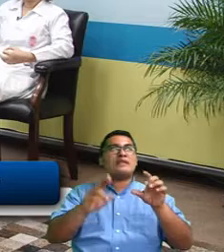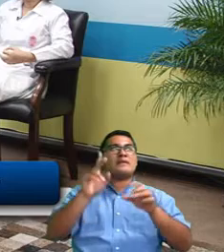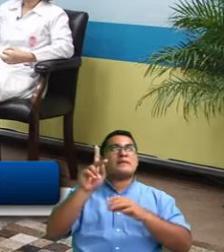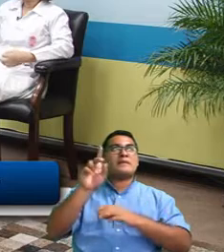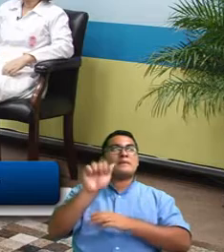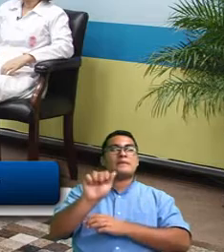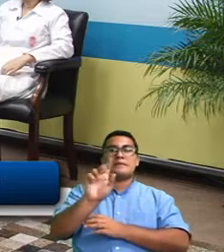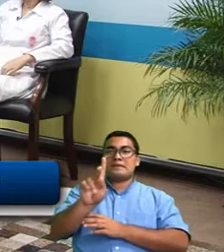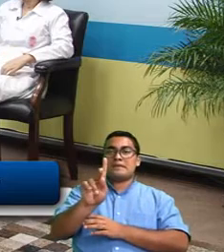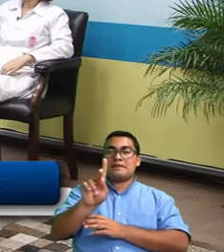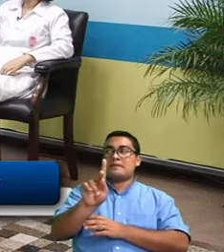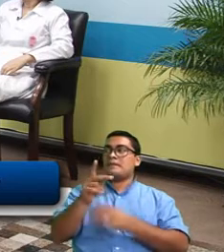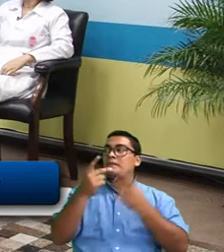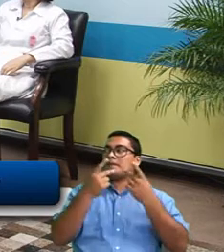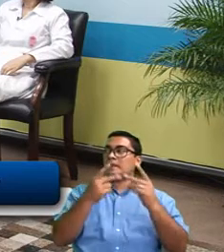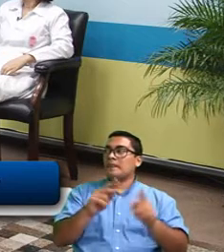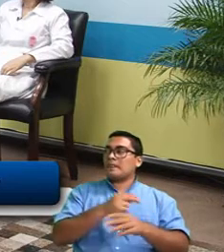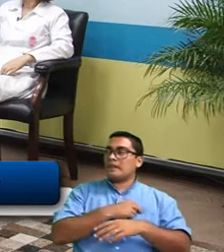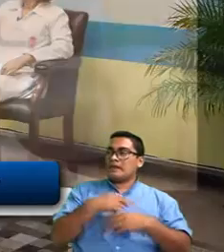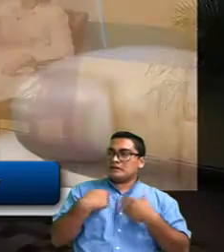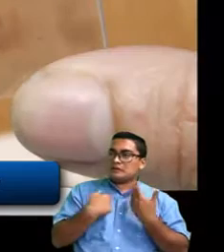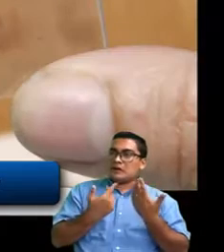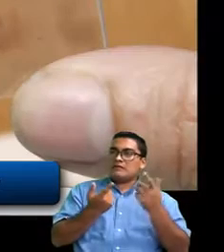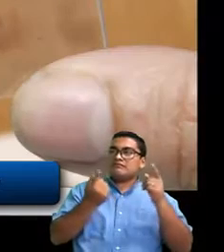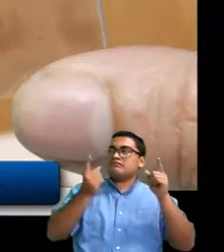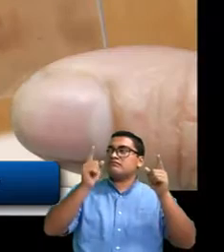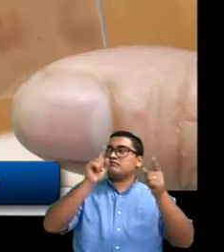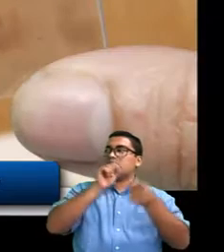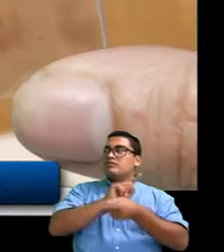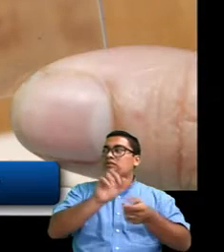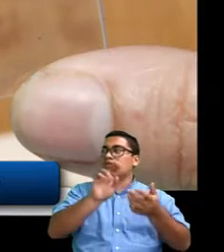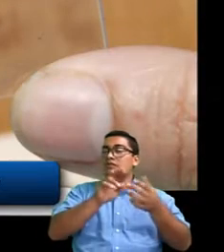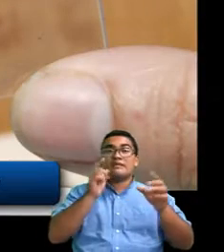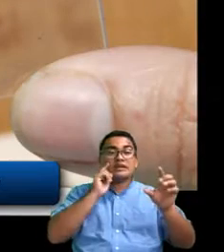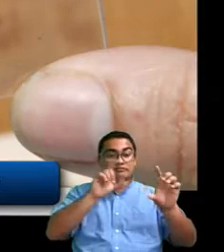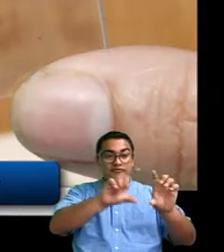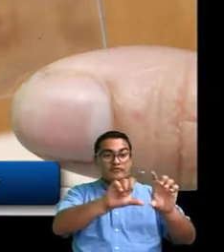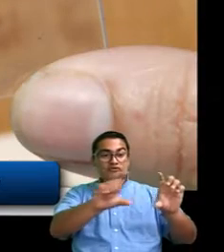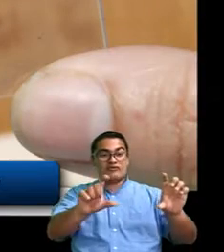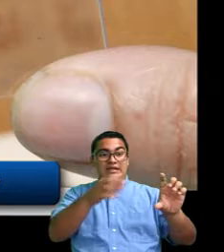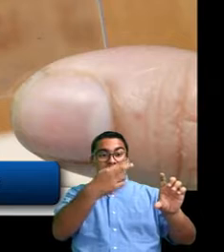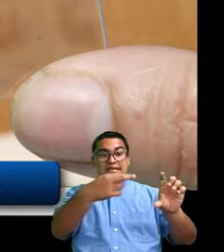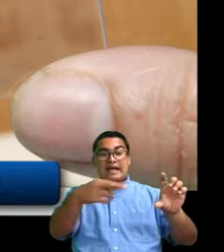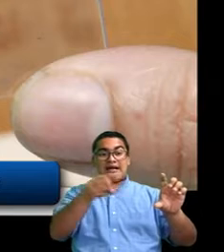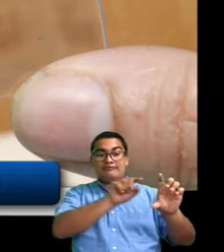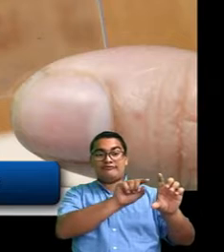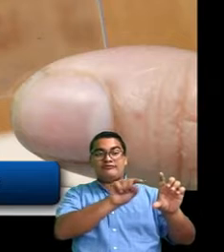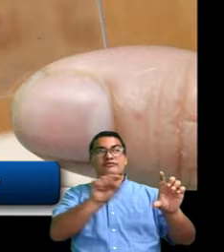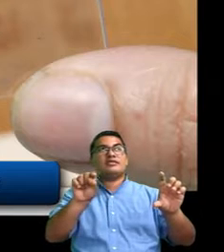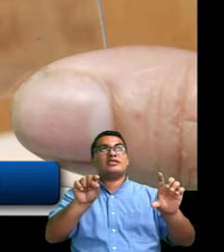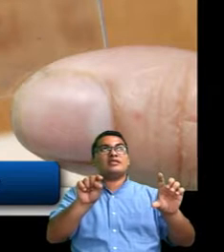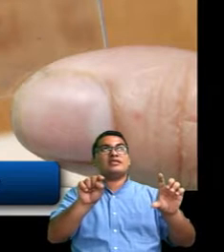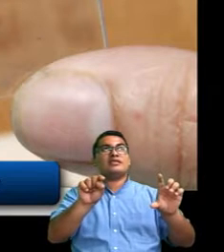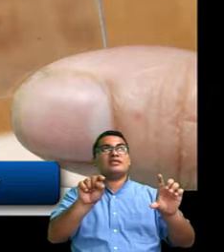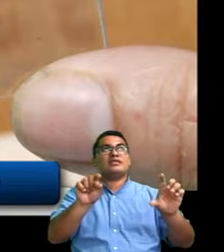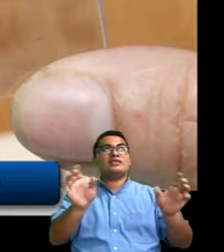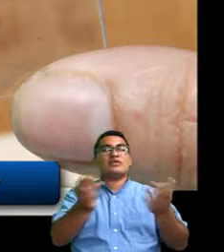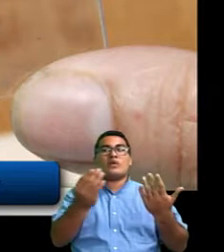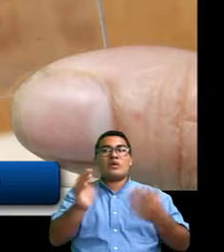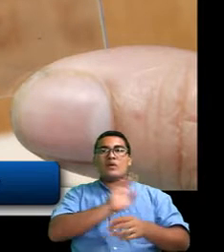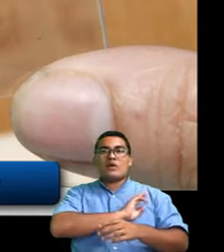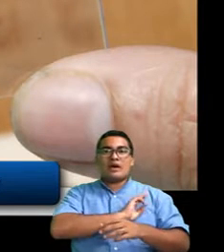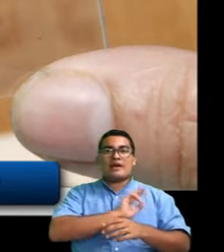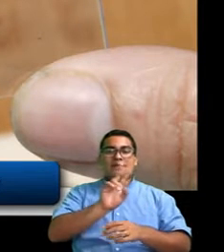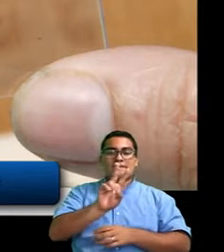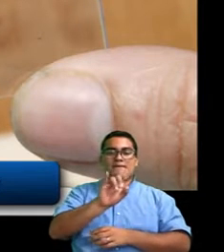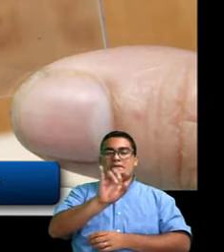Ese es un Papá Nicolau, eso lo que hace es que ven cambios en las células compatibles con la infección por virus, no ven el virus en sí,